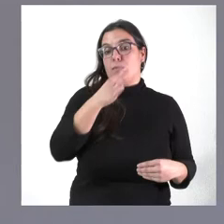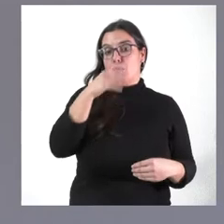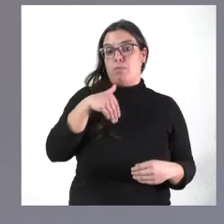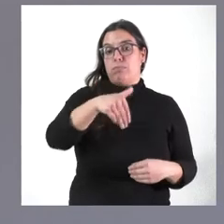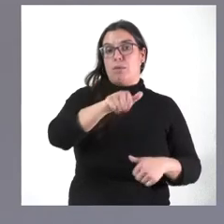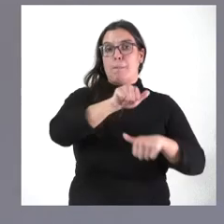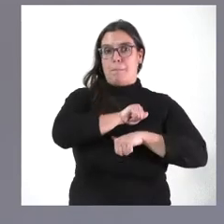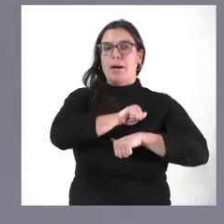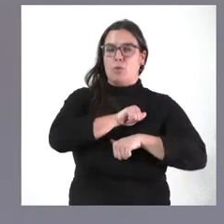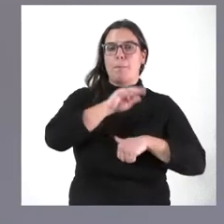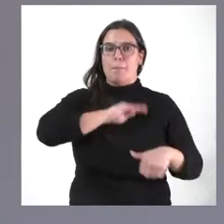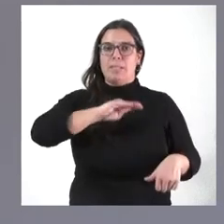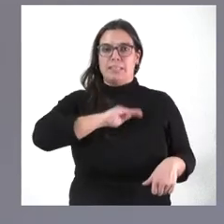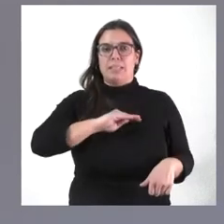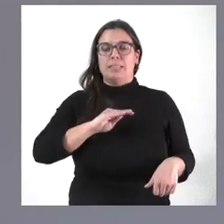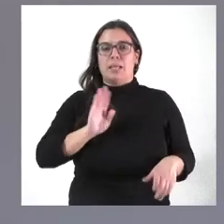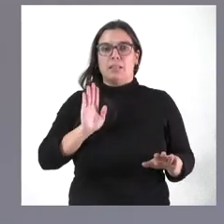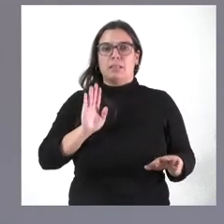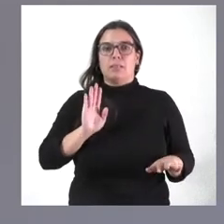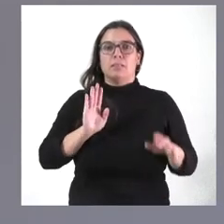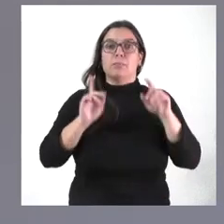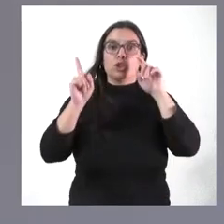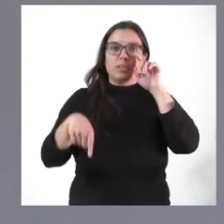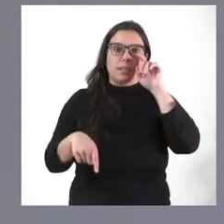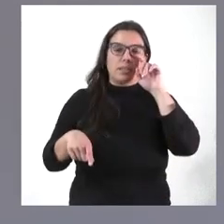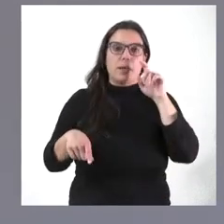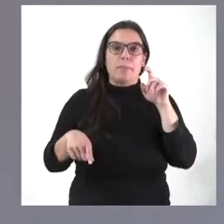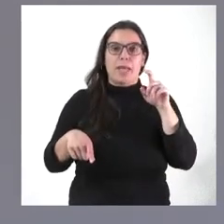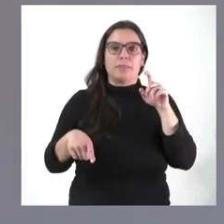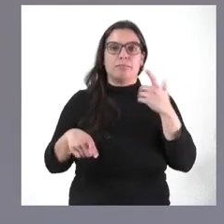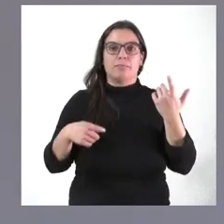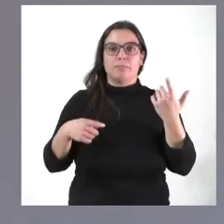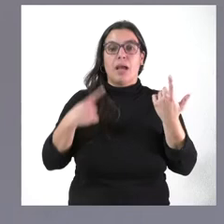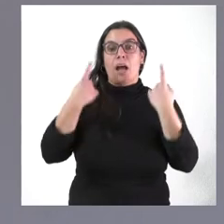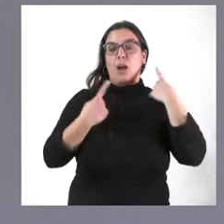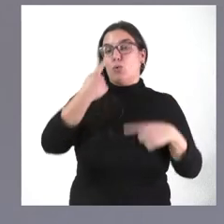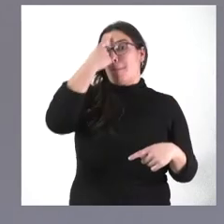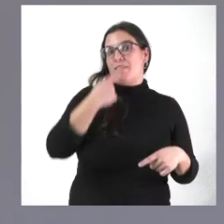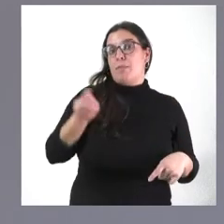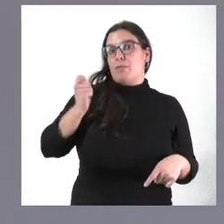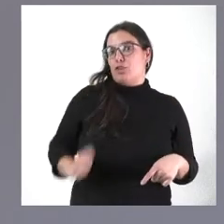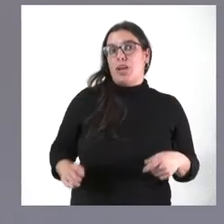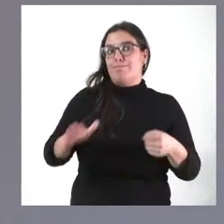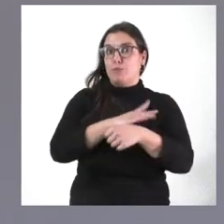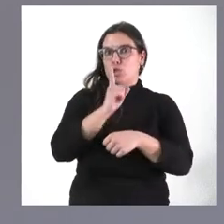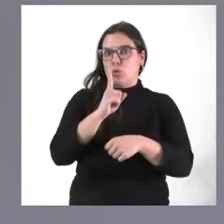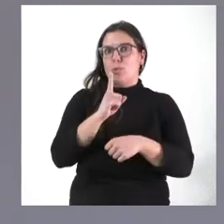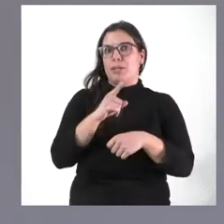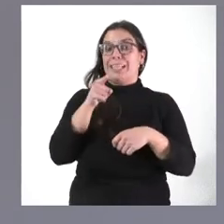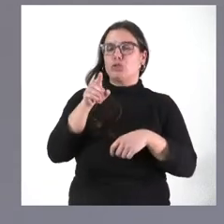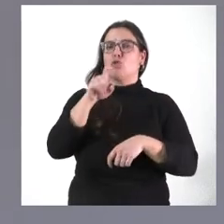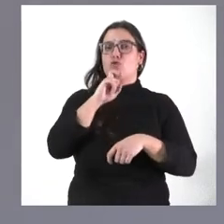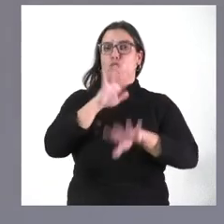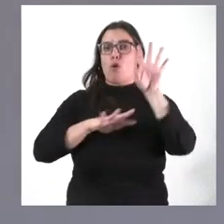todavía en Castilla y león aunque sea inferior a media española pero también la existencia de determinados perfiles profesionales que quedan sin cubrir esto es más complicado